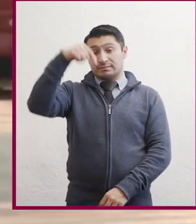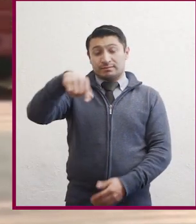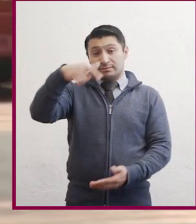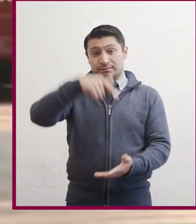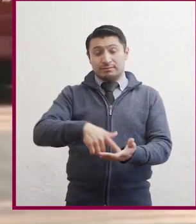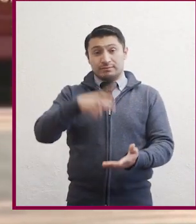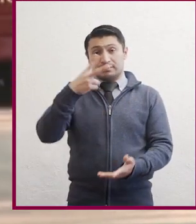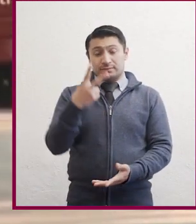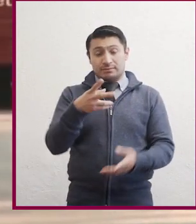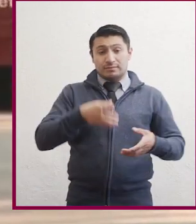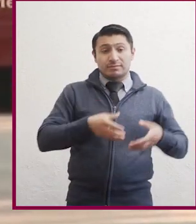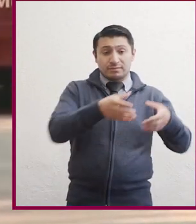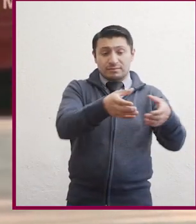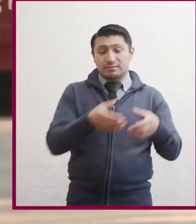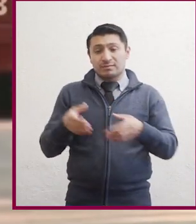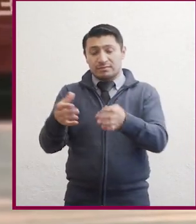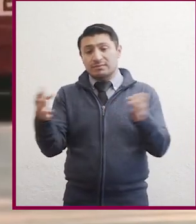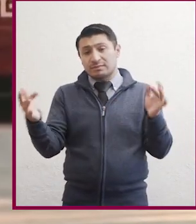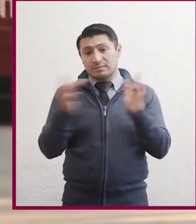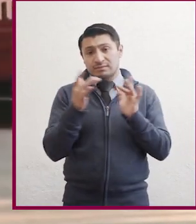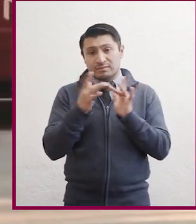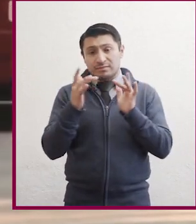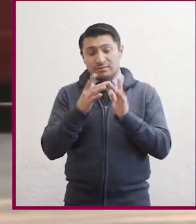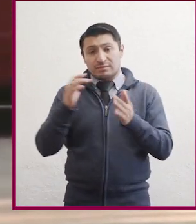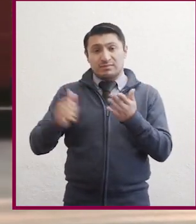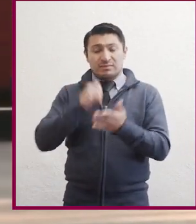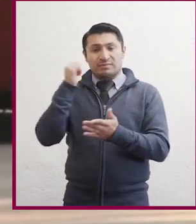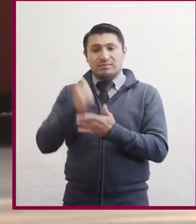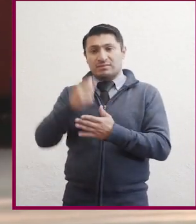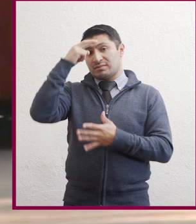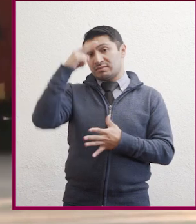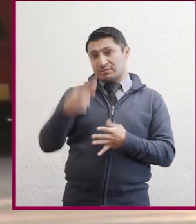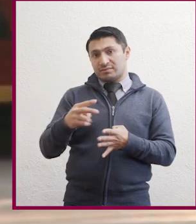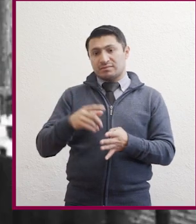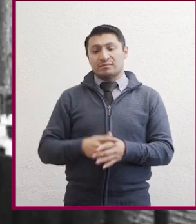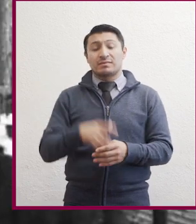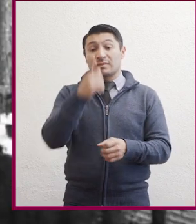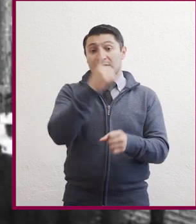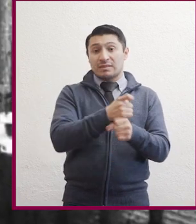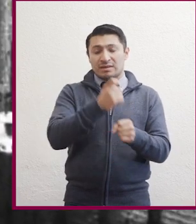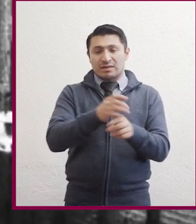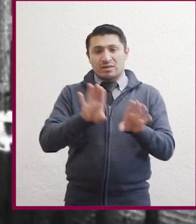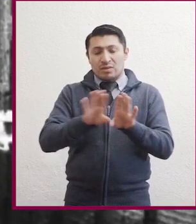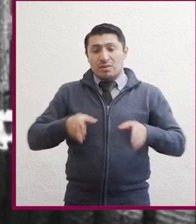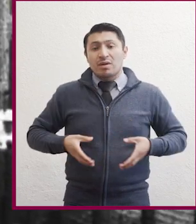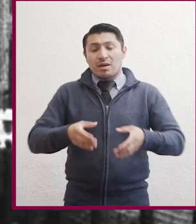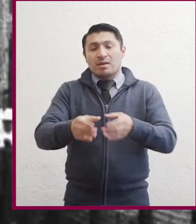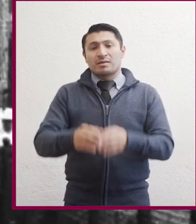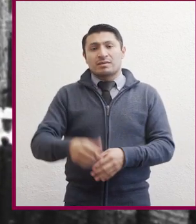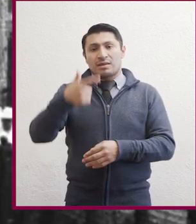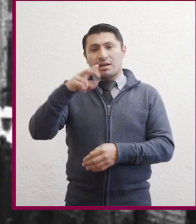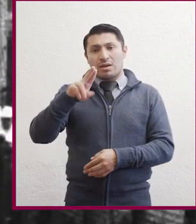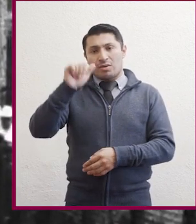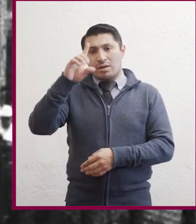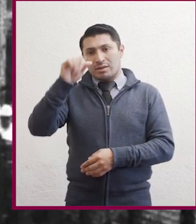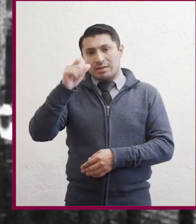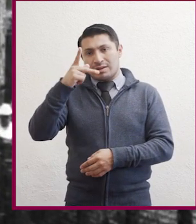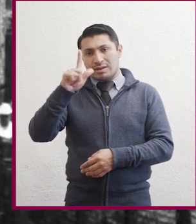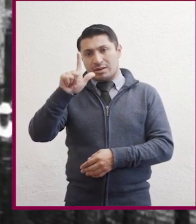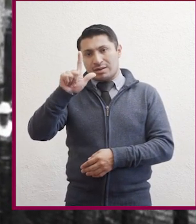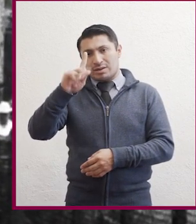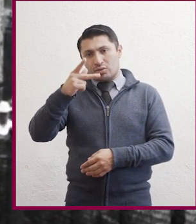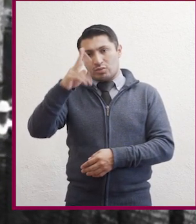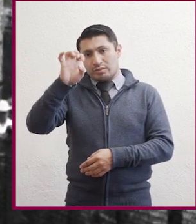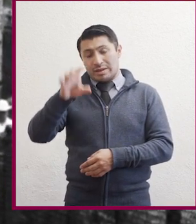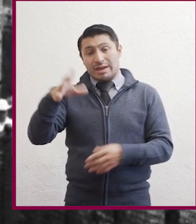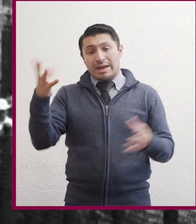Desde aquí, dos rutas siguen conectando a esta población con la Ciudad de México. La primera es la Calzada de Guadalupe,